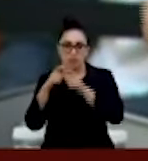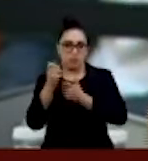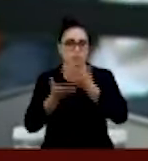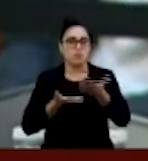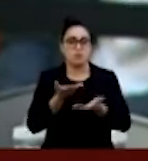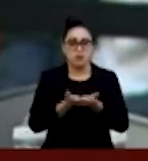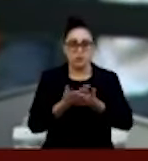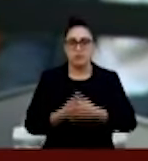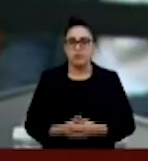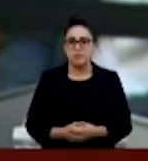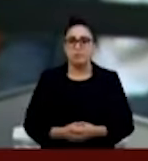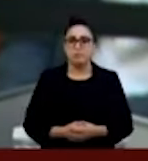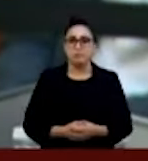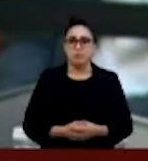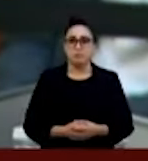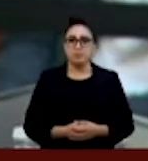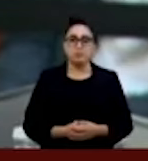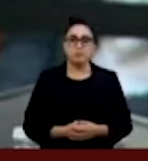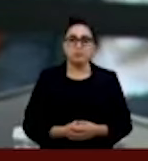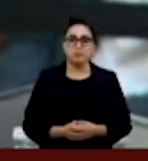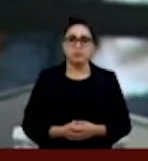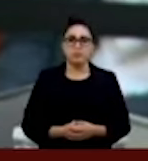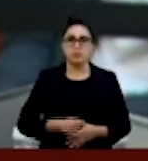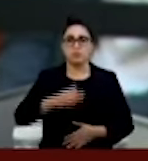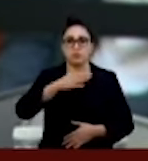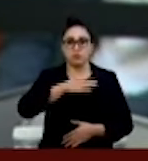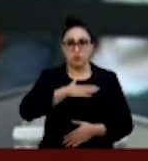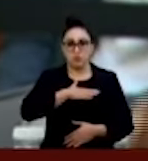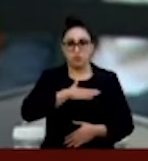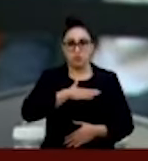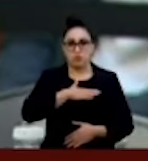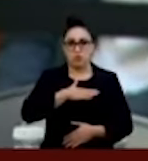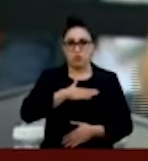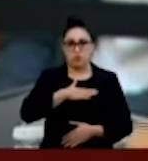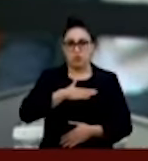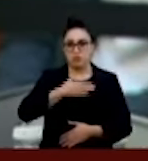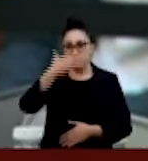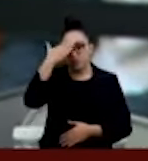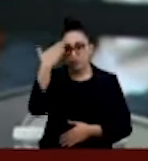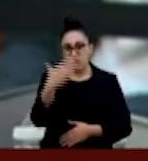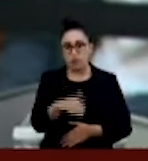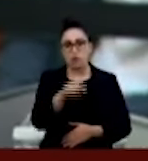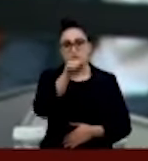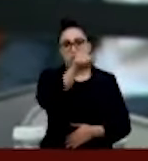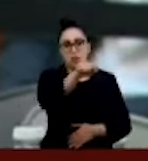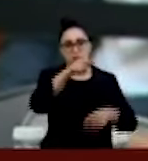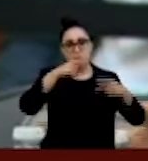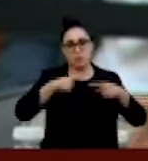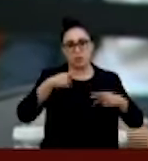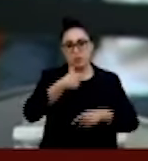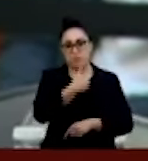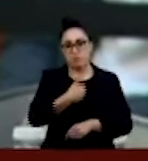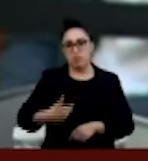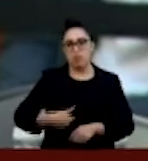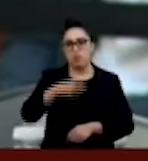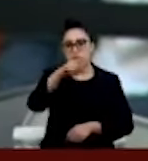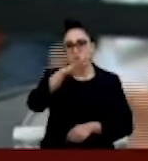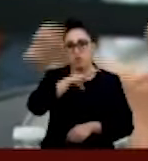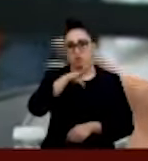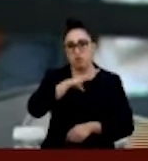y que yo reconozco la capacidad de conducción del de mi